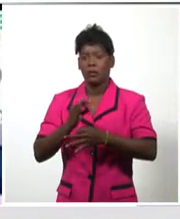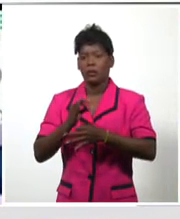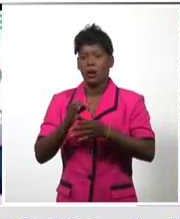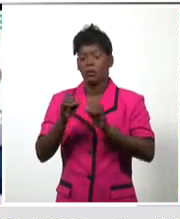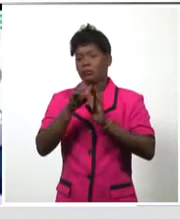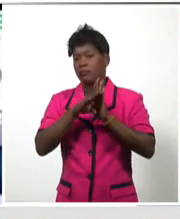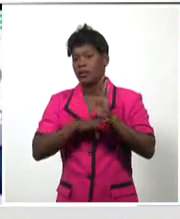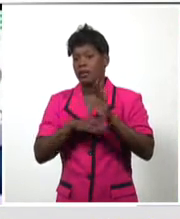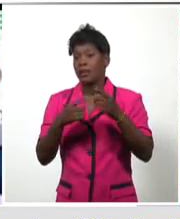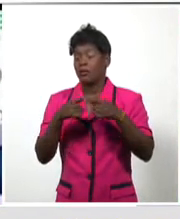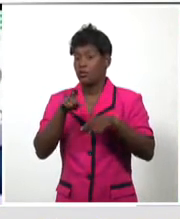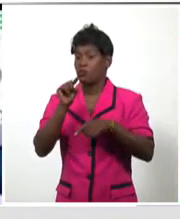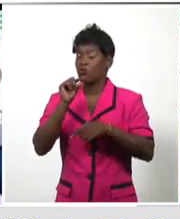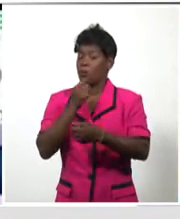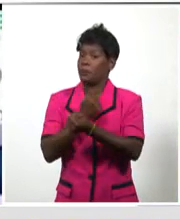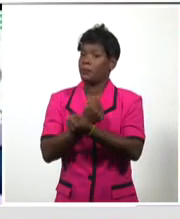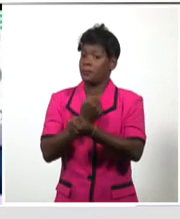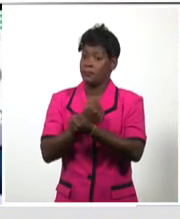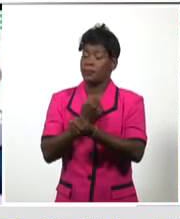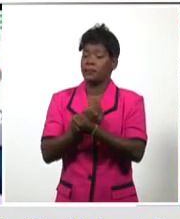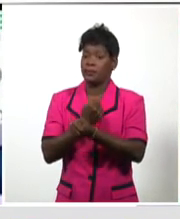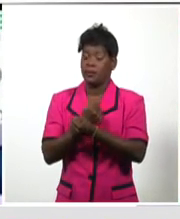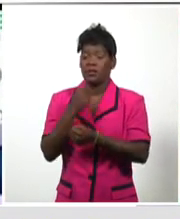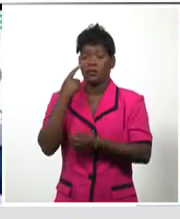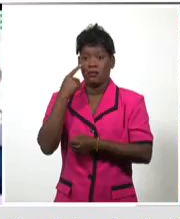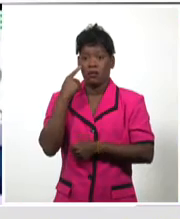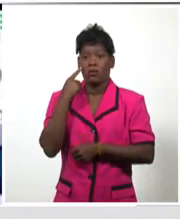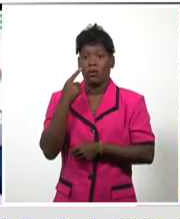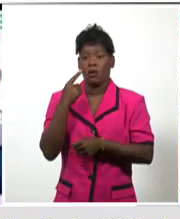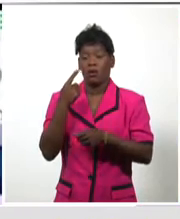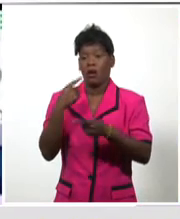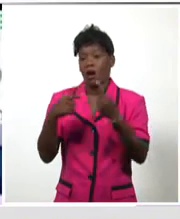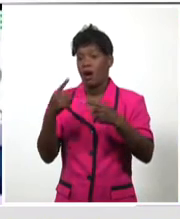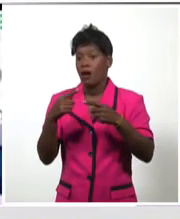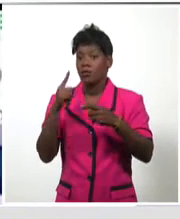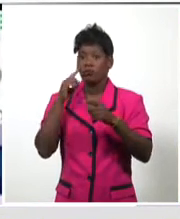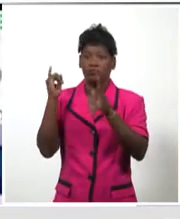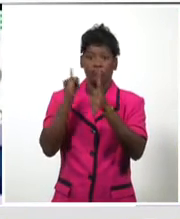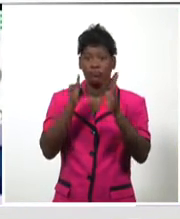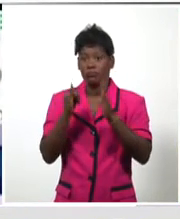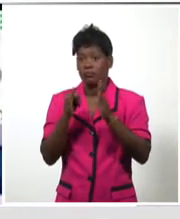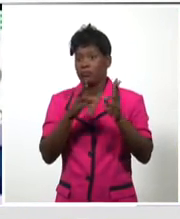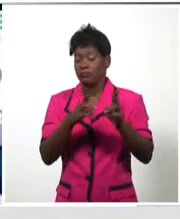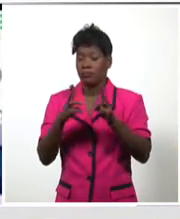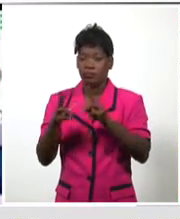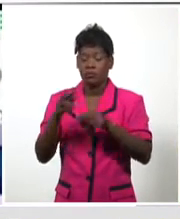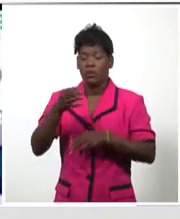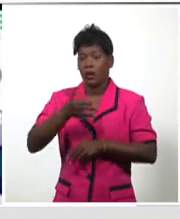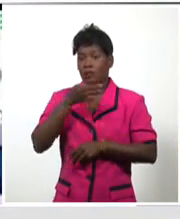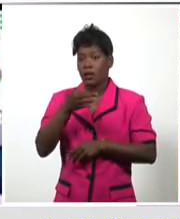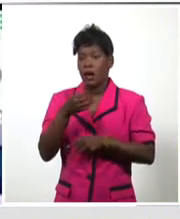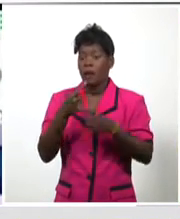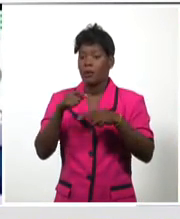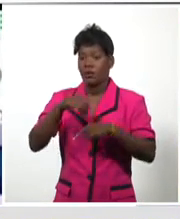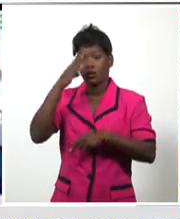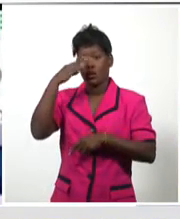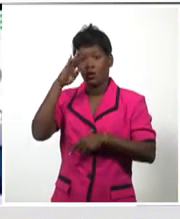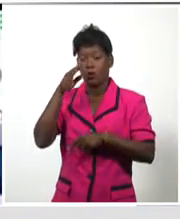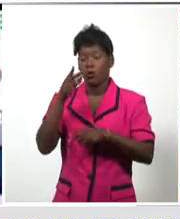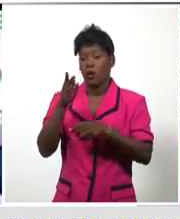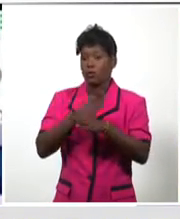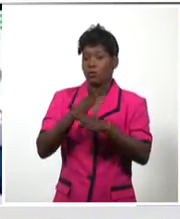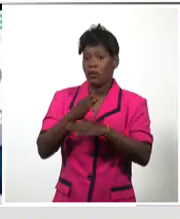muchísimo riesgo. Lo hemos estado viendo en varios reportes de medios de prensa internacionales. Sin embargo, en Cuba, en determinados municipios, incluso